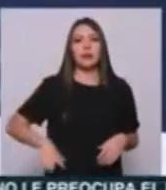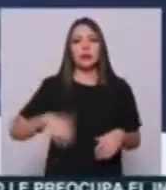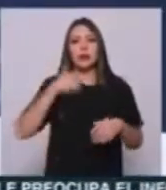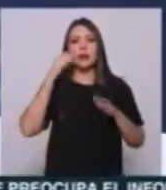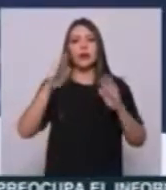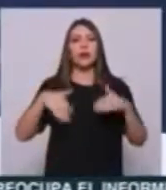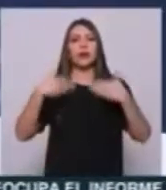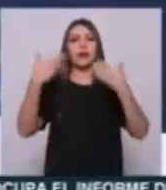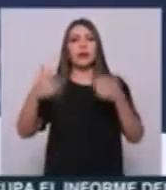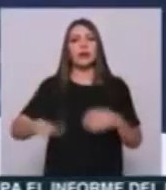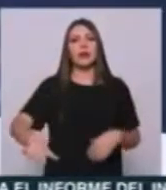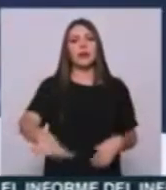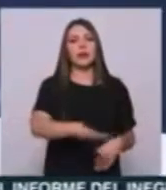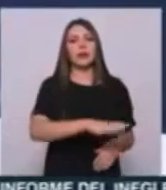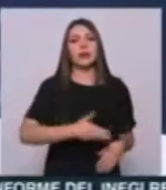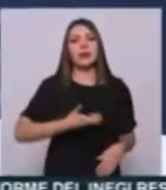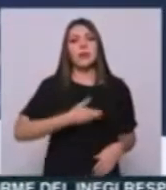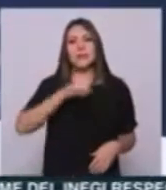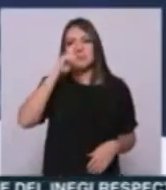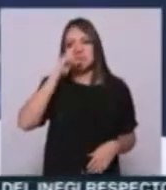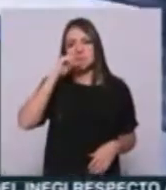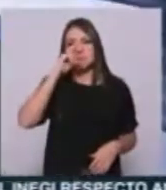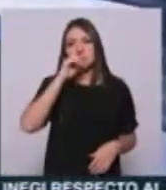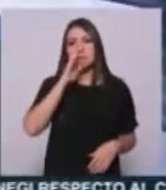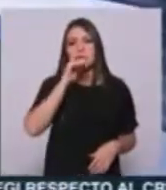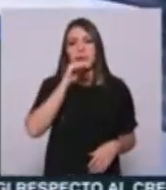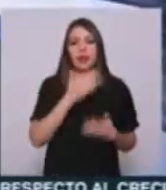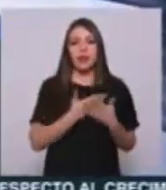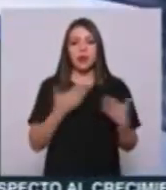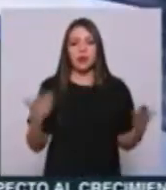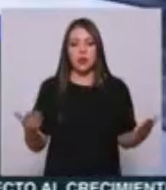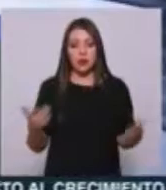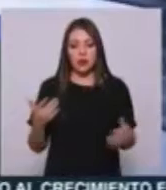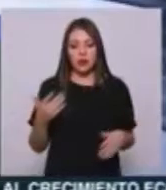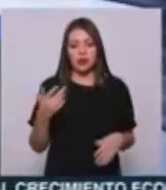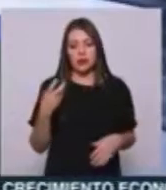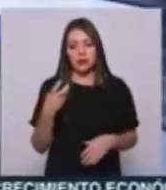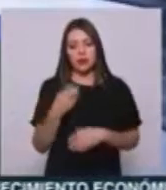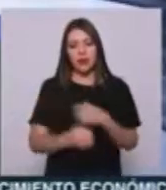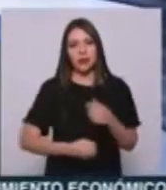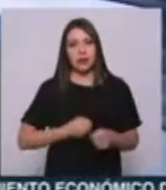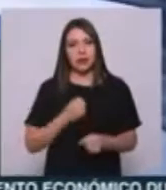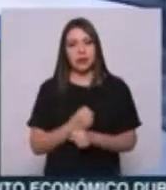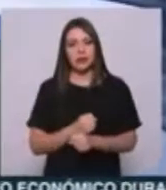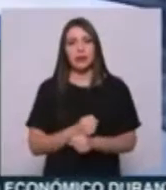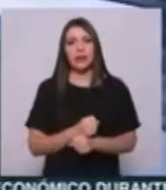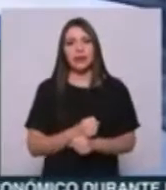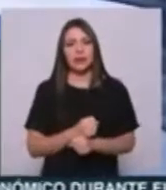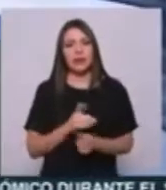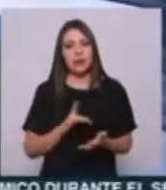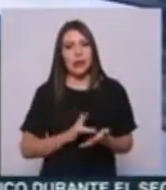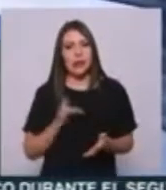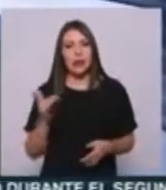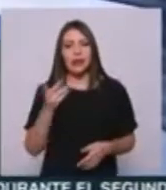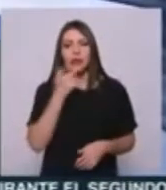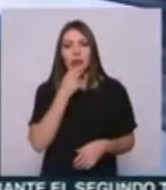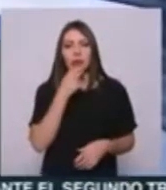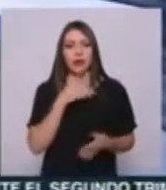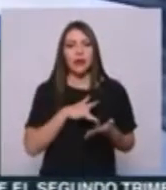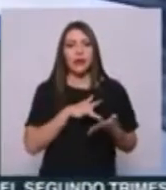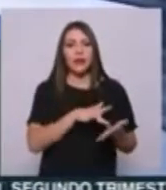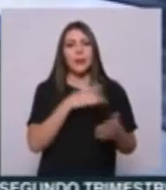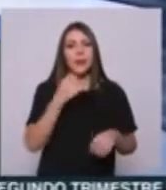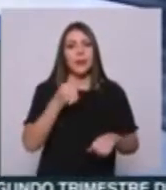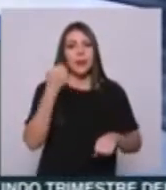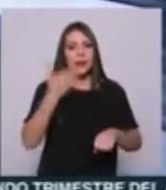llegar al Zócalo y no había sido posible, y este año, en especial gracias al secretario de Cultura, al licenciado Suárez